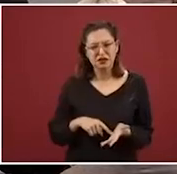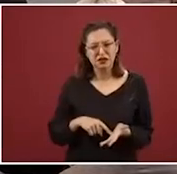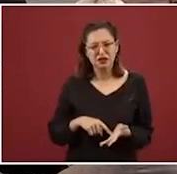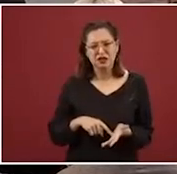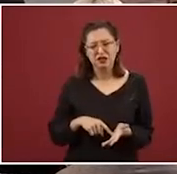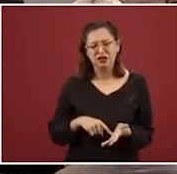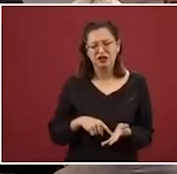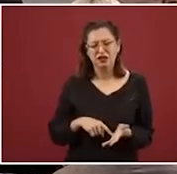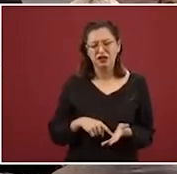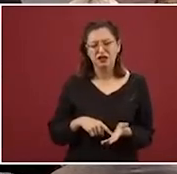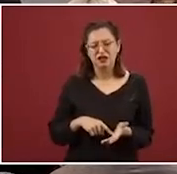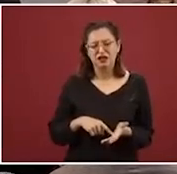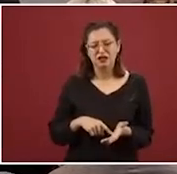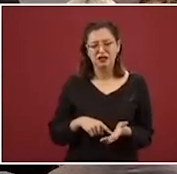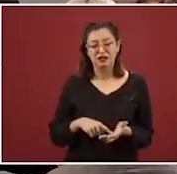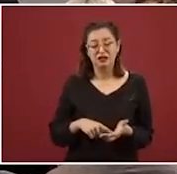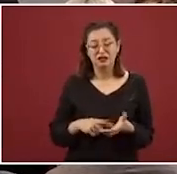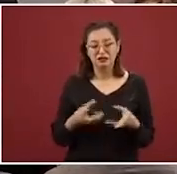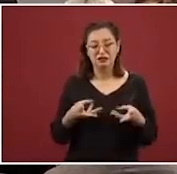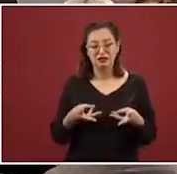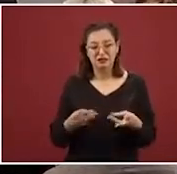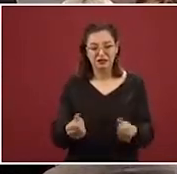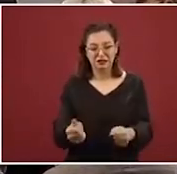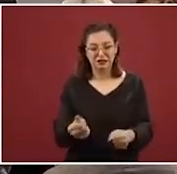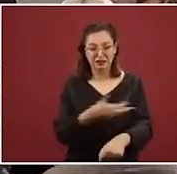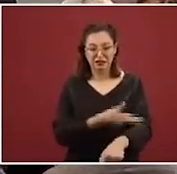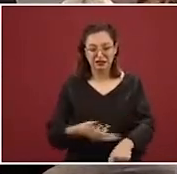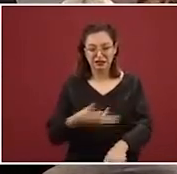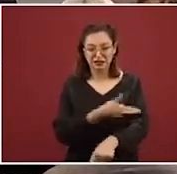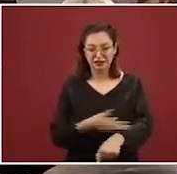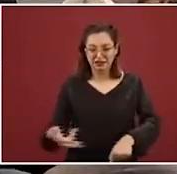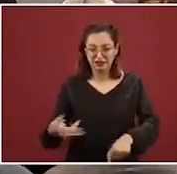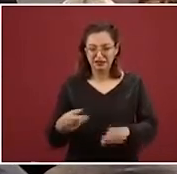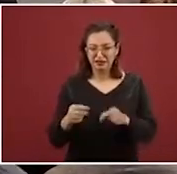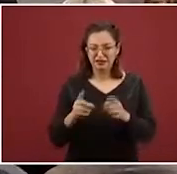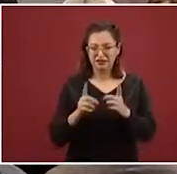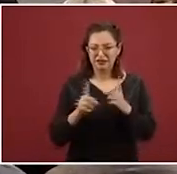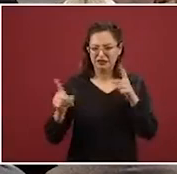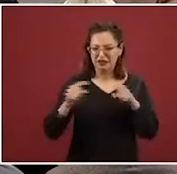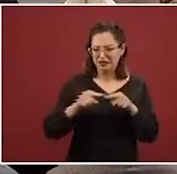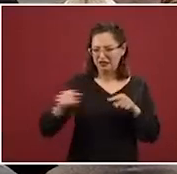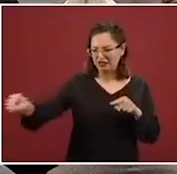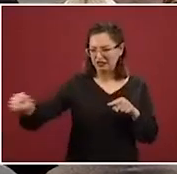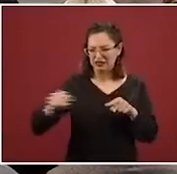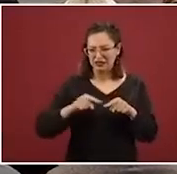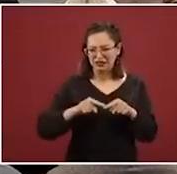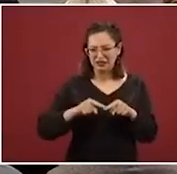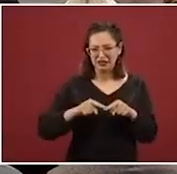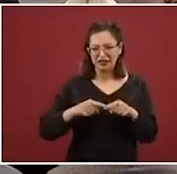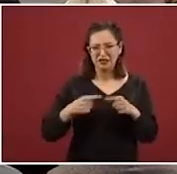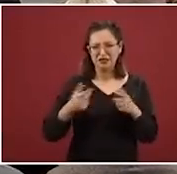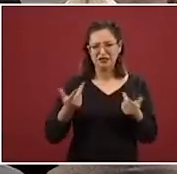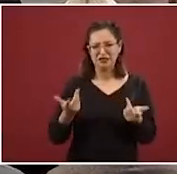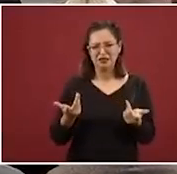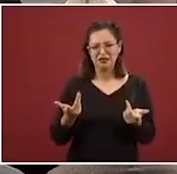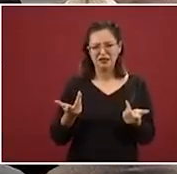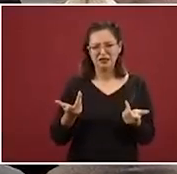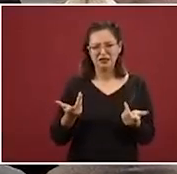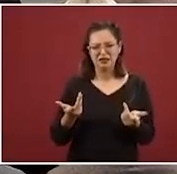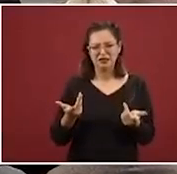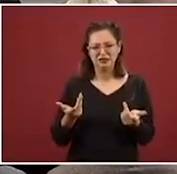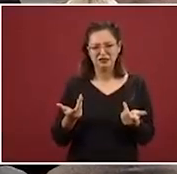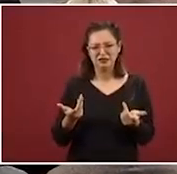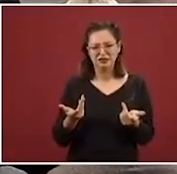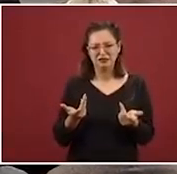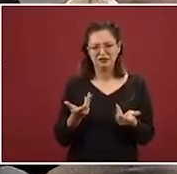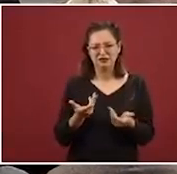de logística se queda más allá y el de la distancia y esta recomposición nos quedamos, porque ahora sí cambió, ahora